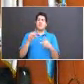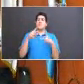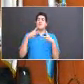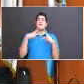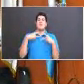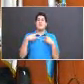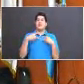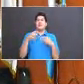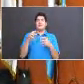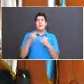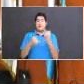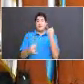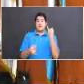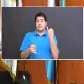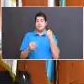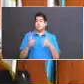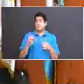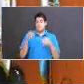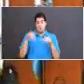¿Acaso ya había bajado a los infiernos, pues?